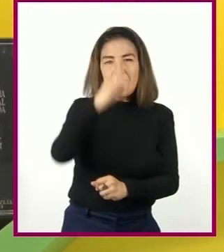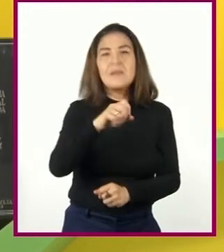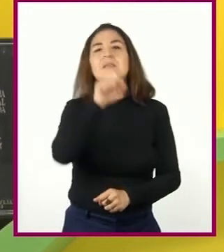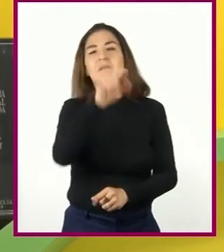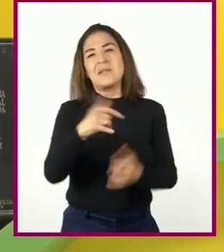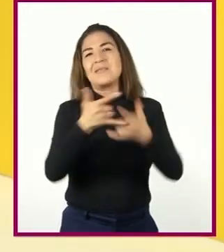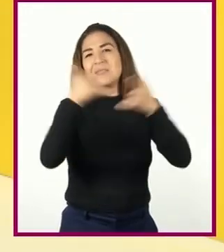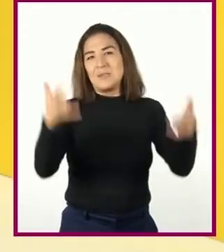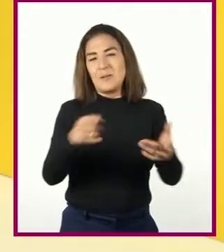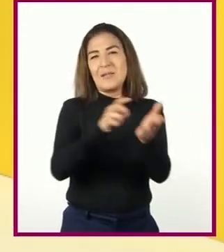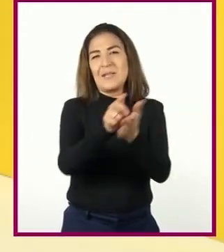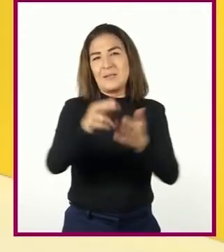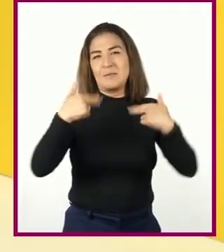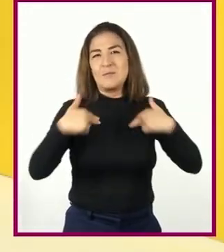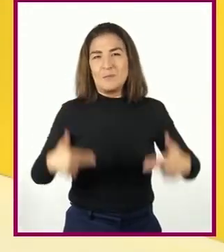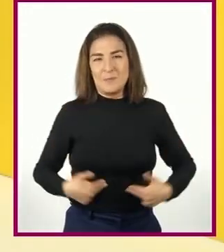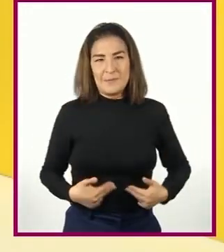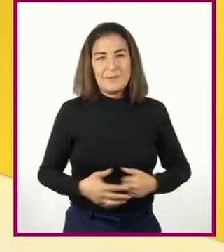derechos humanos.